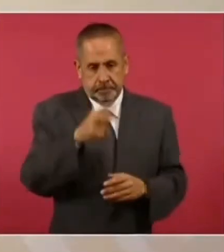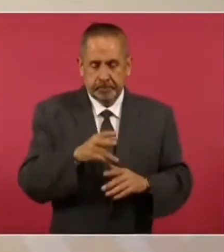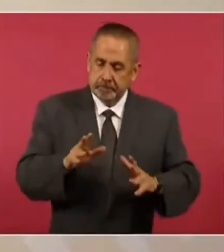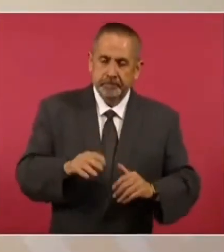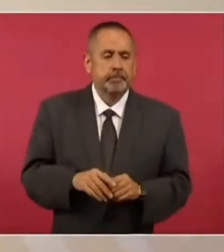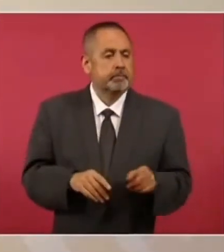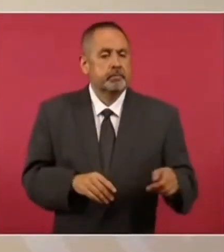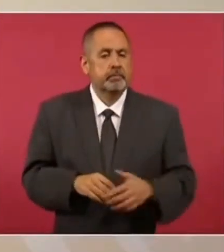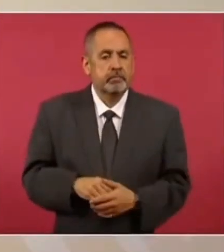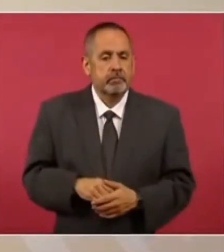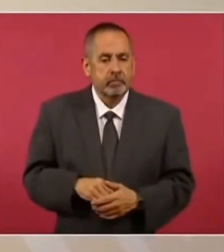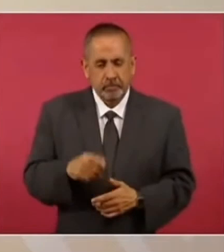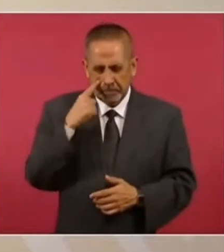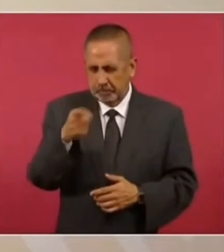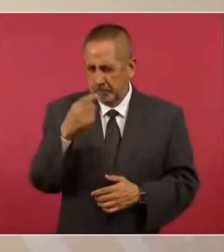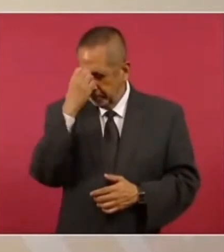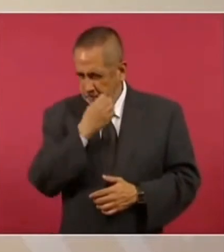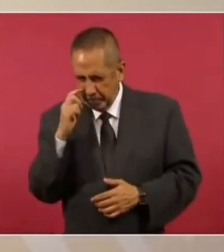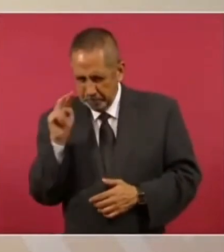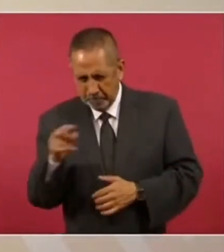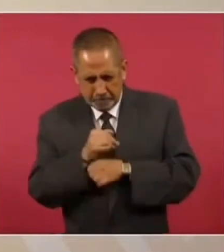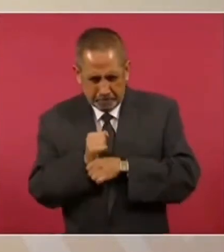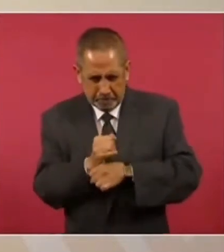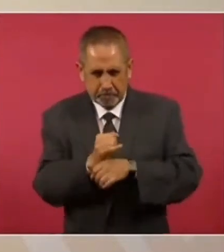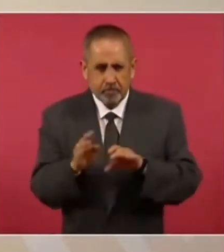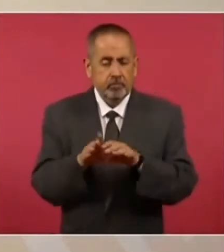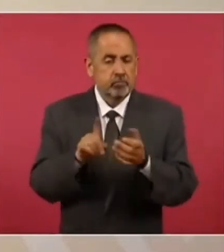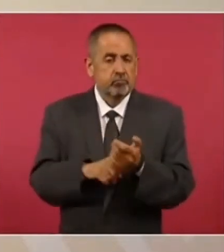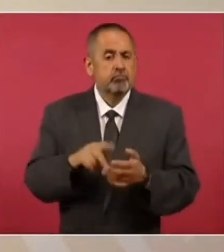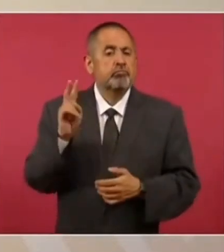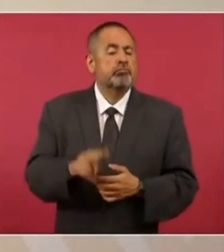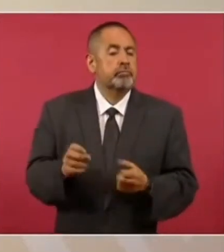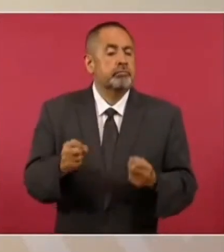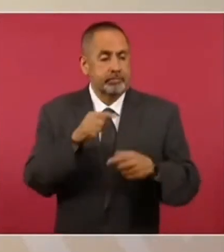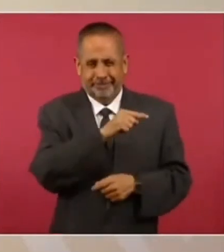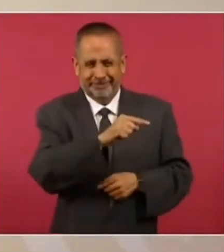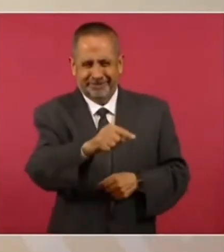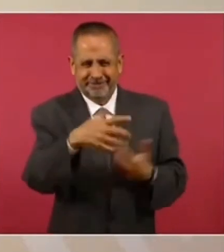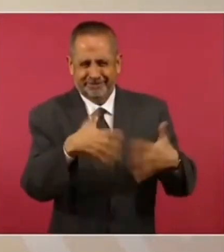Bueno, hagan la revisión de los que recibieron